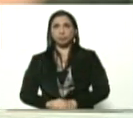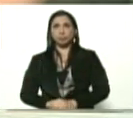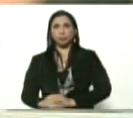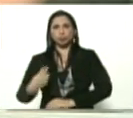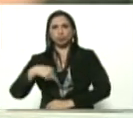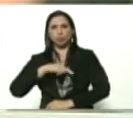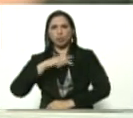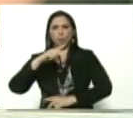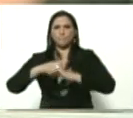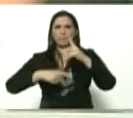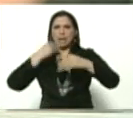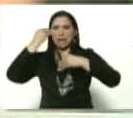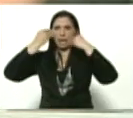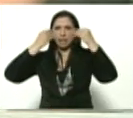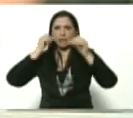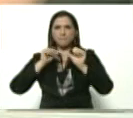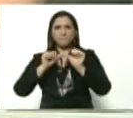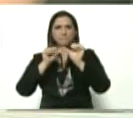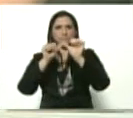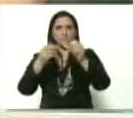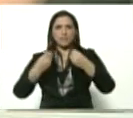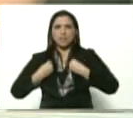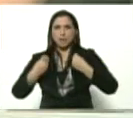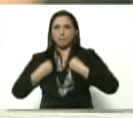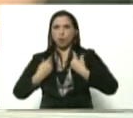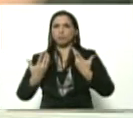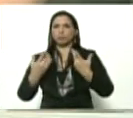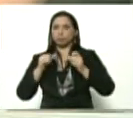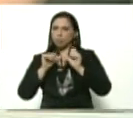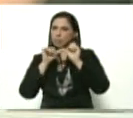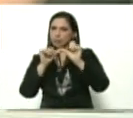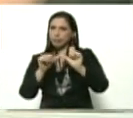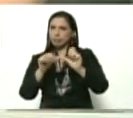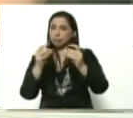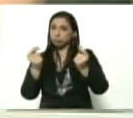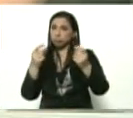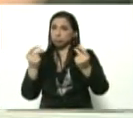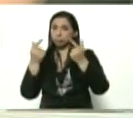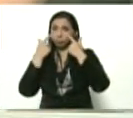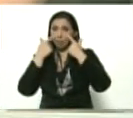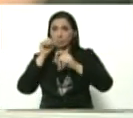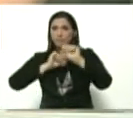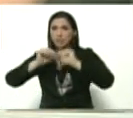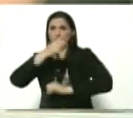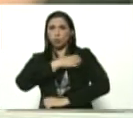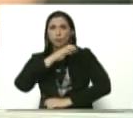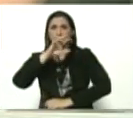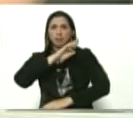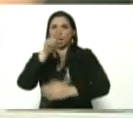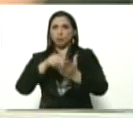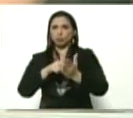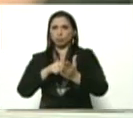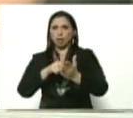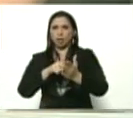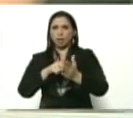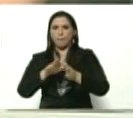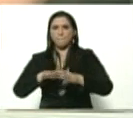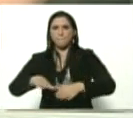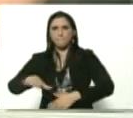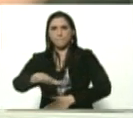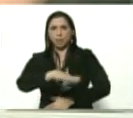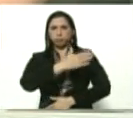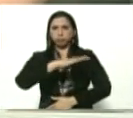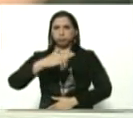nuestros planes vivos, permanentes, alertas, de defensa de la soberanía nacional, de los espacios